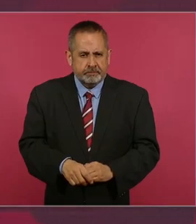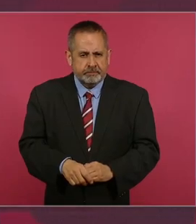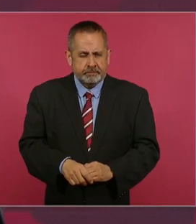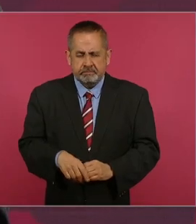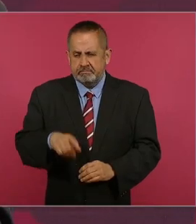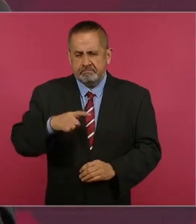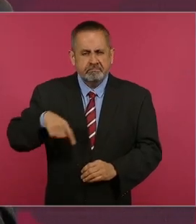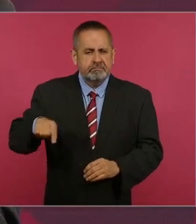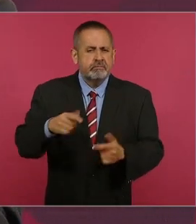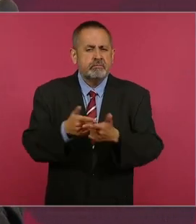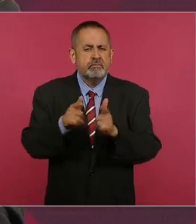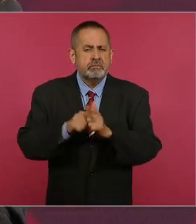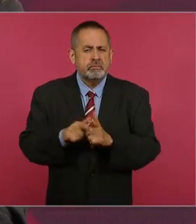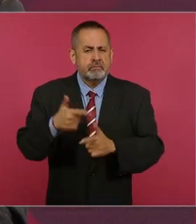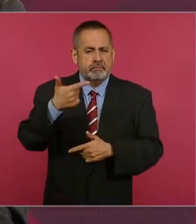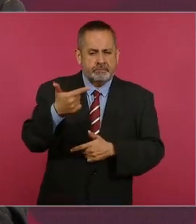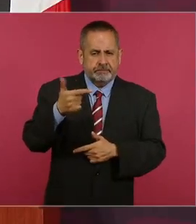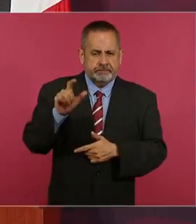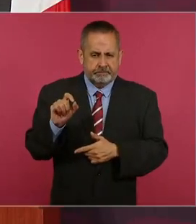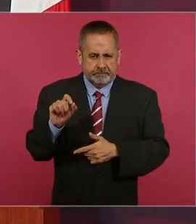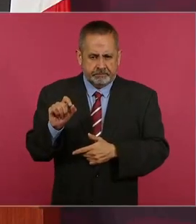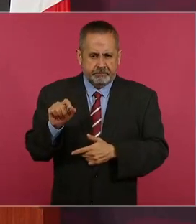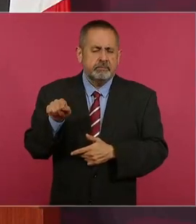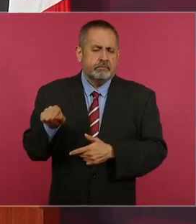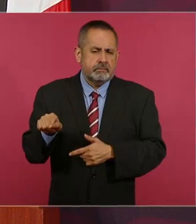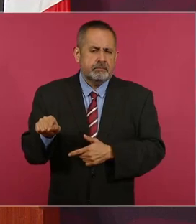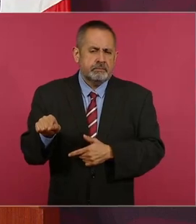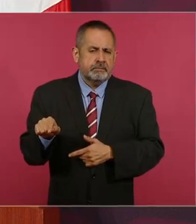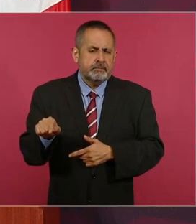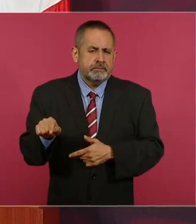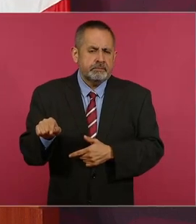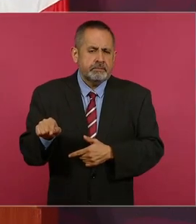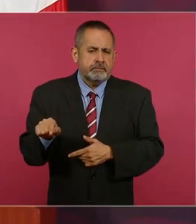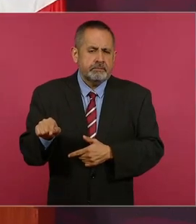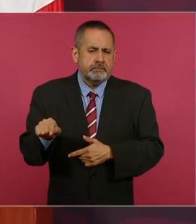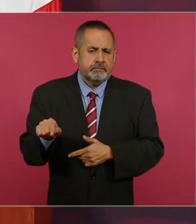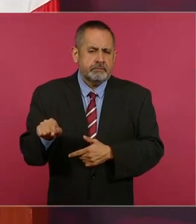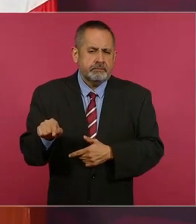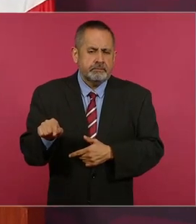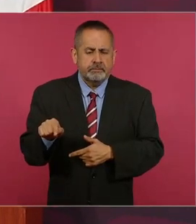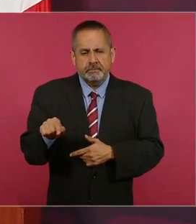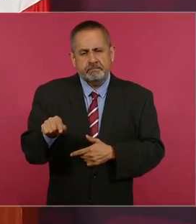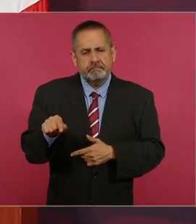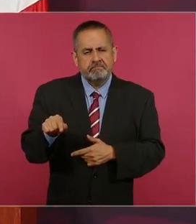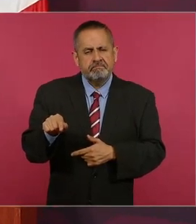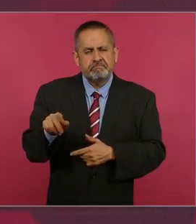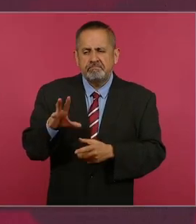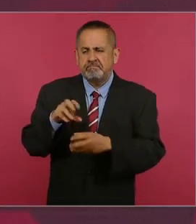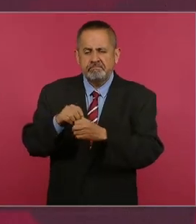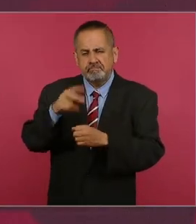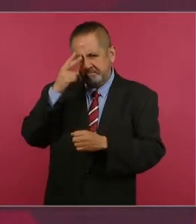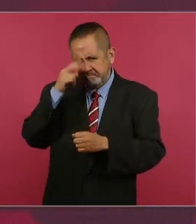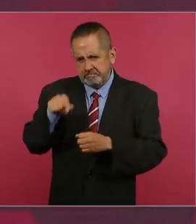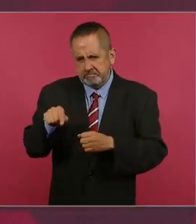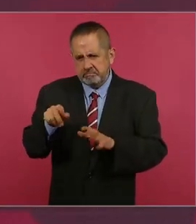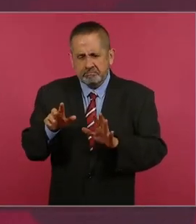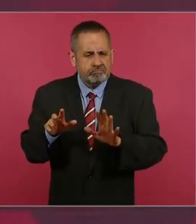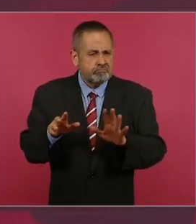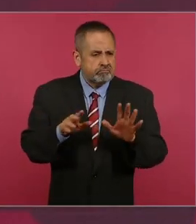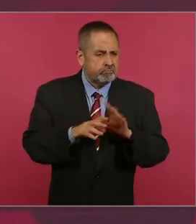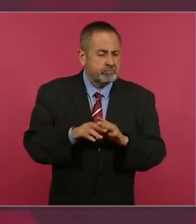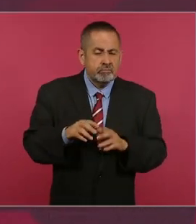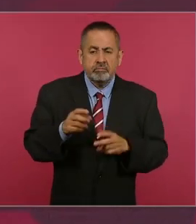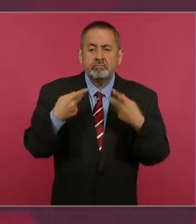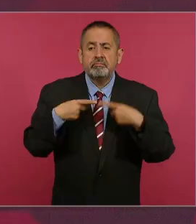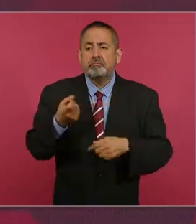20 del G20, está entre los que menos desempleo